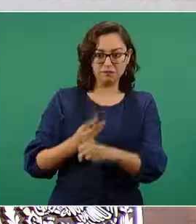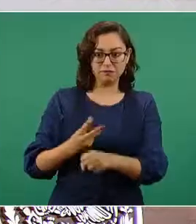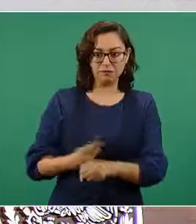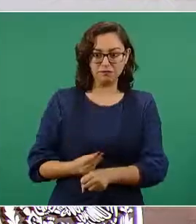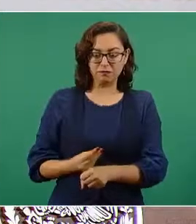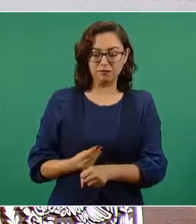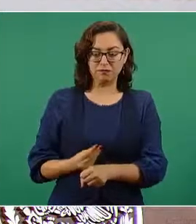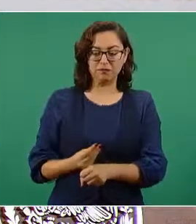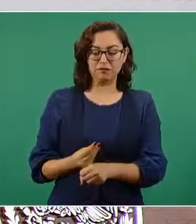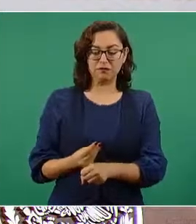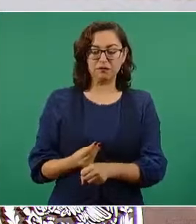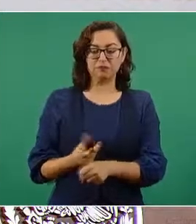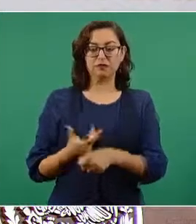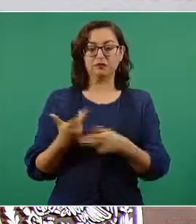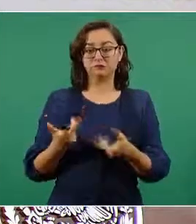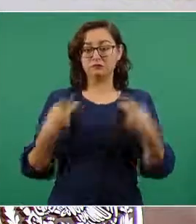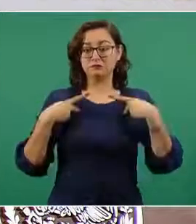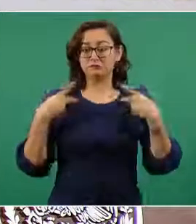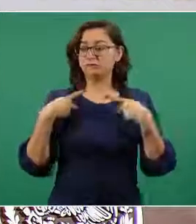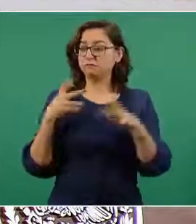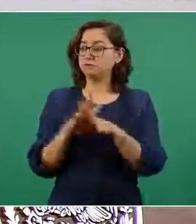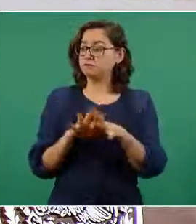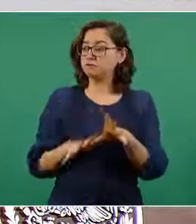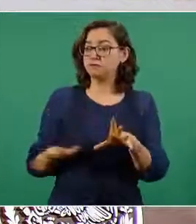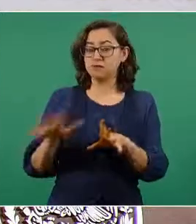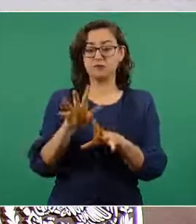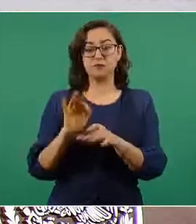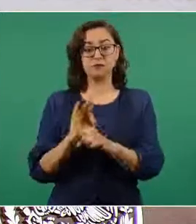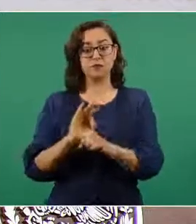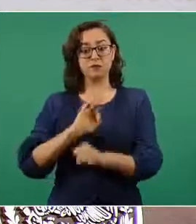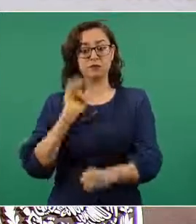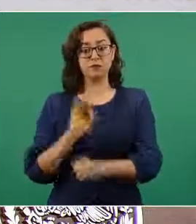para proteger a la población,